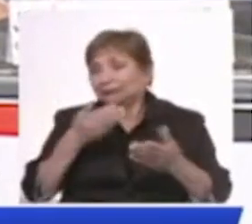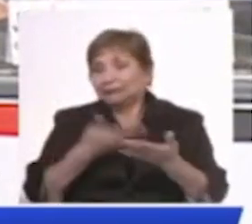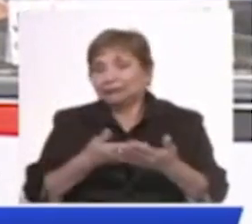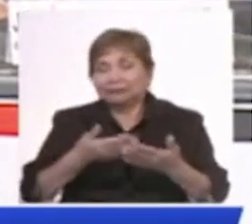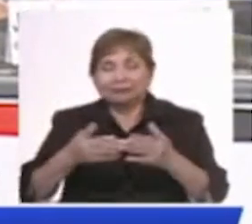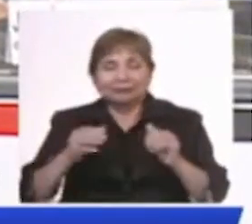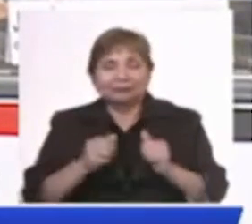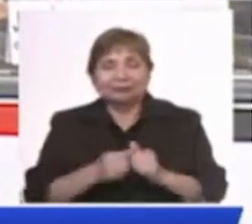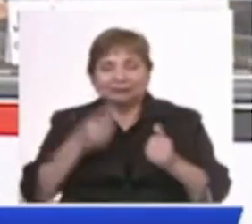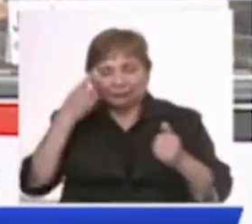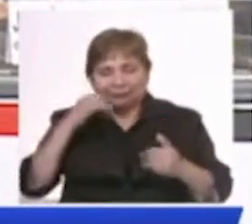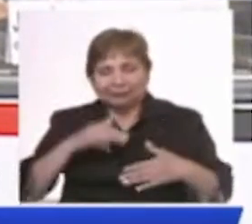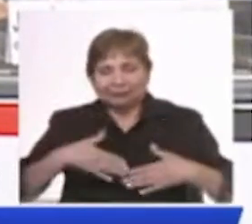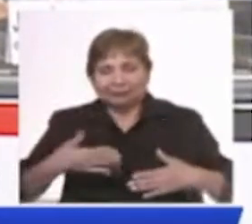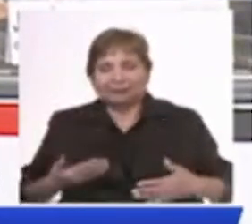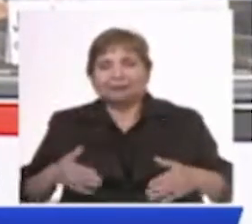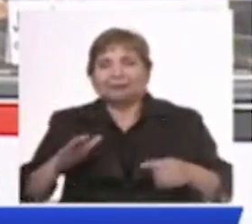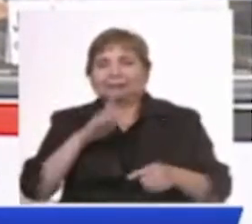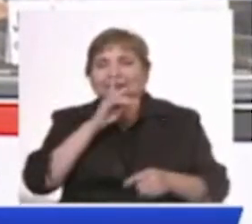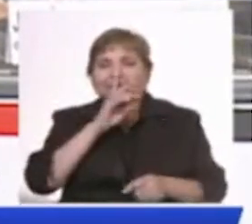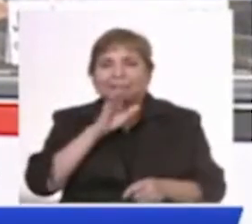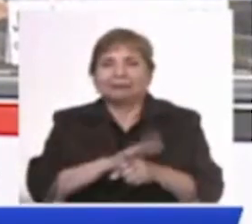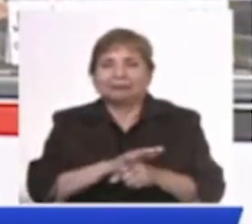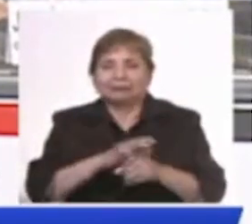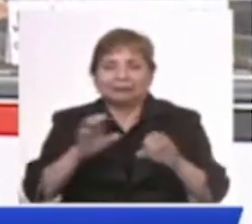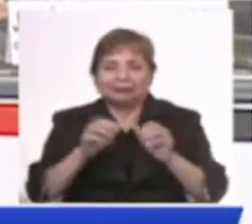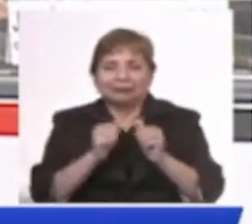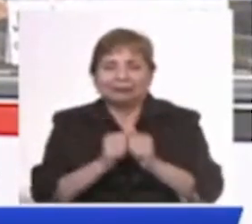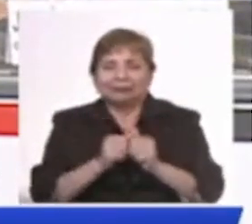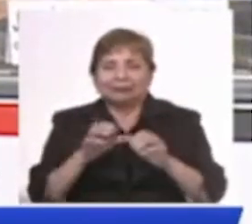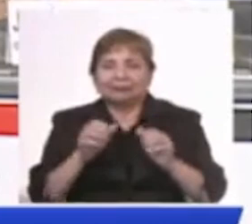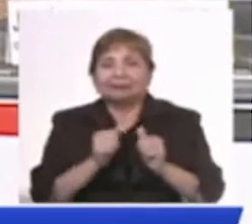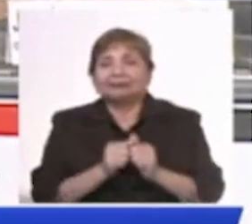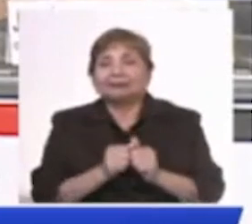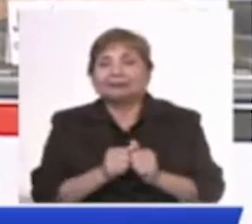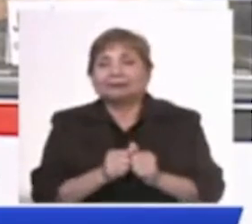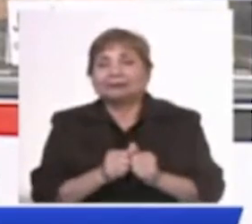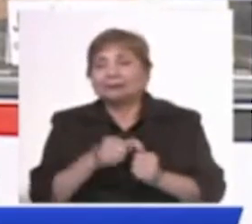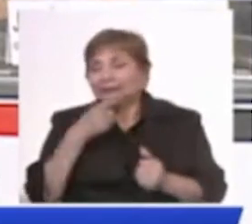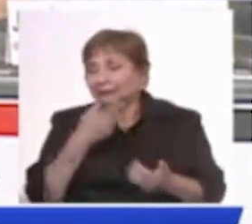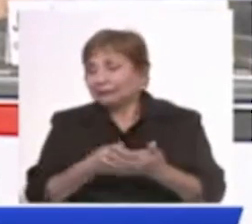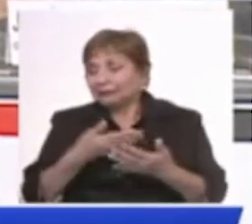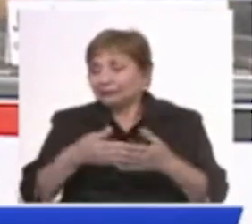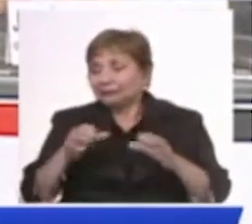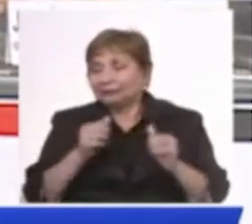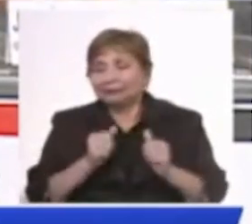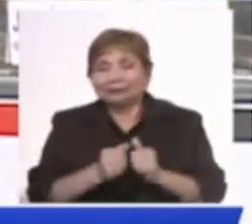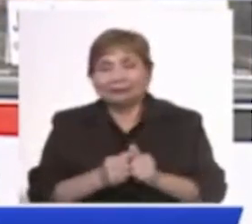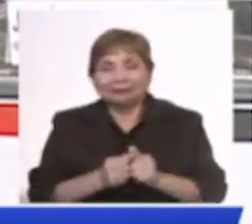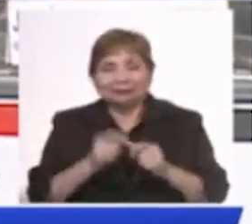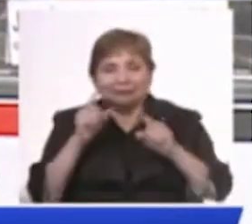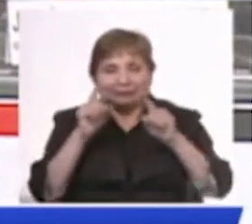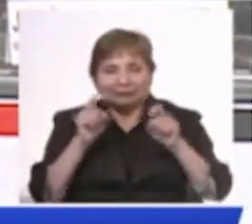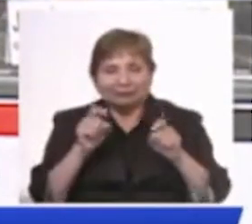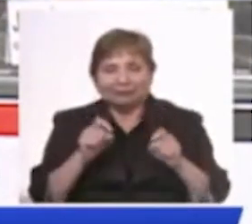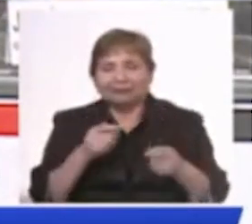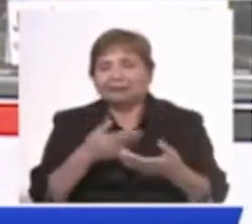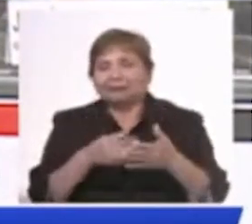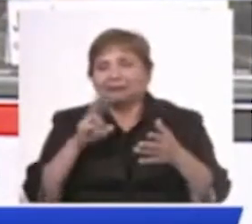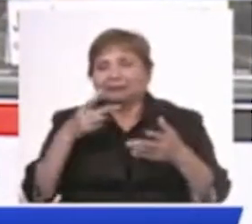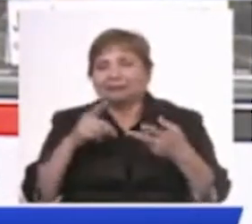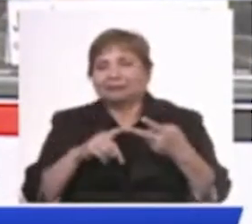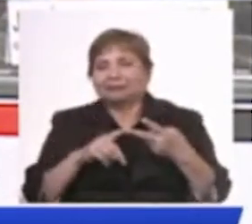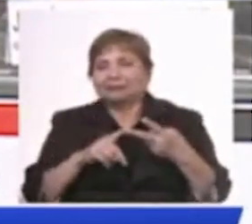para poder cumplir para lo que se está contratando. Eso es con respecto a la primera pregunta. Y la